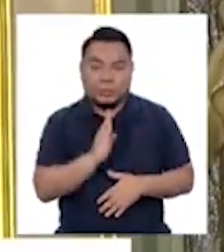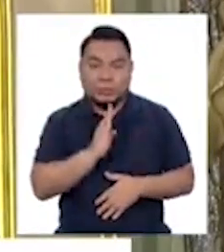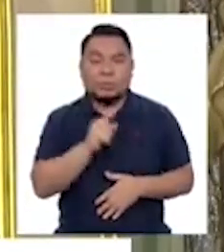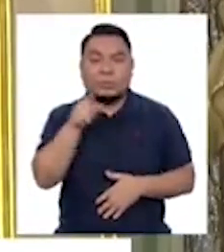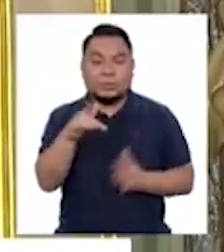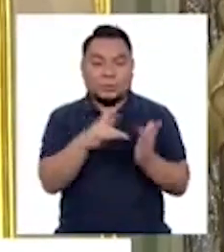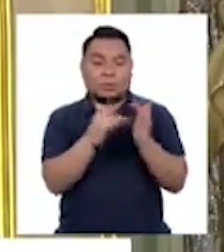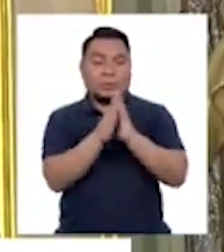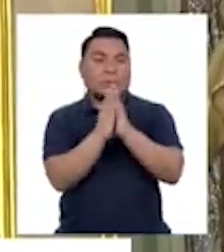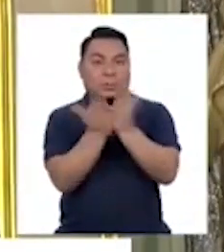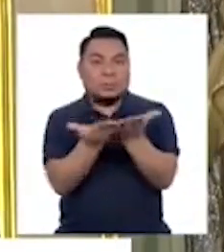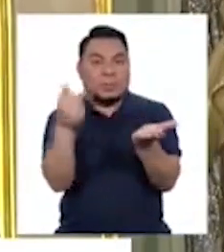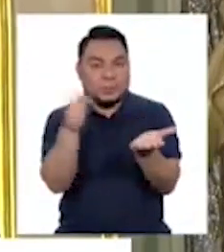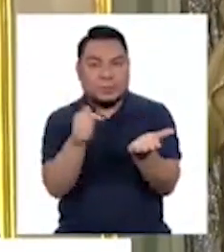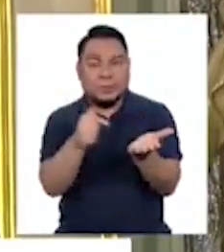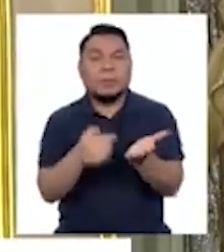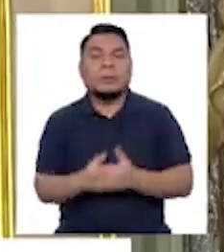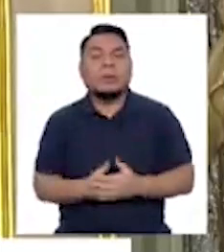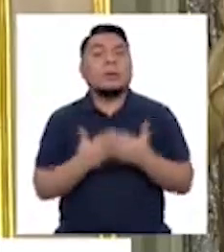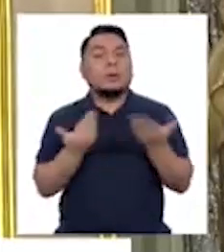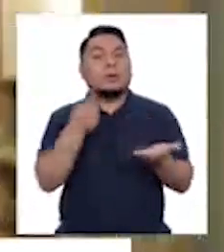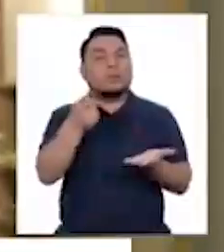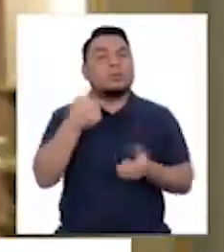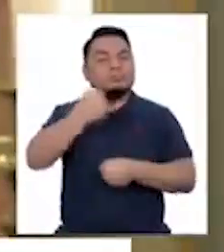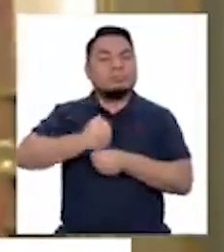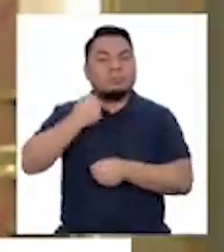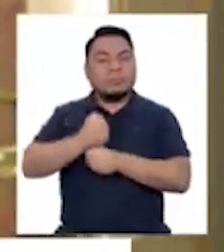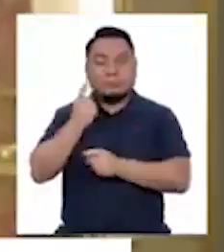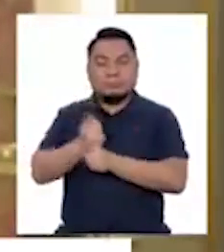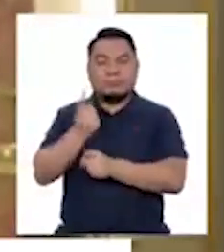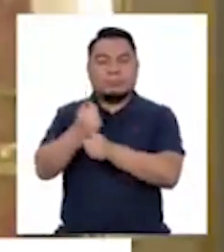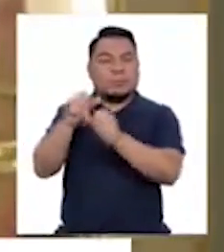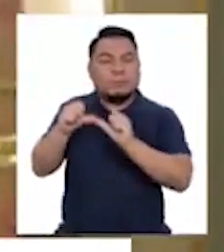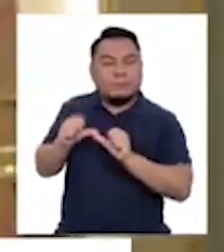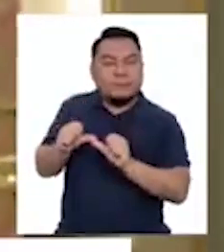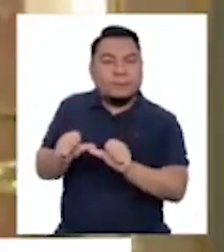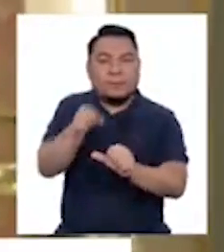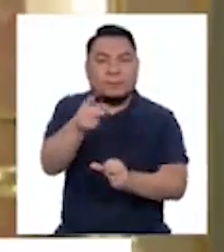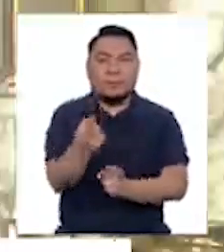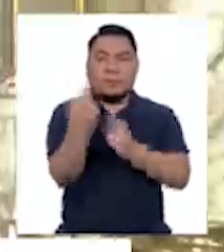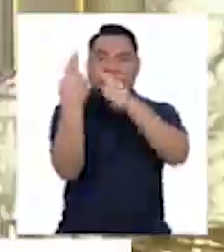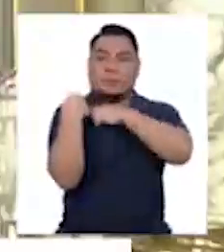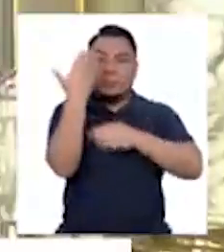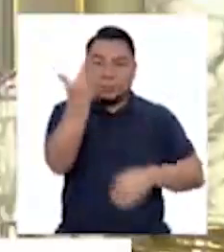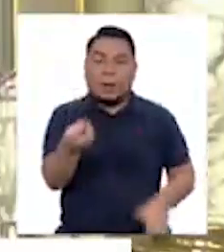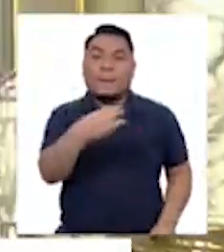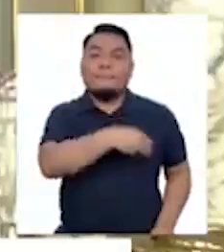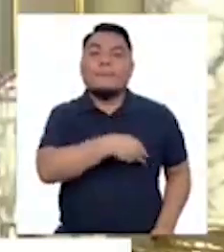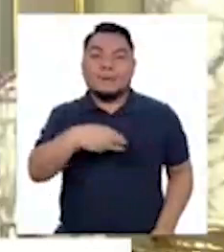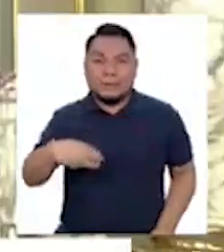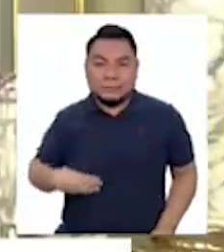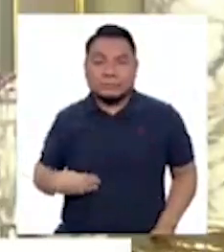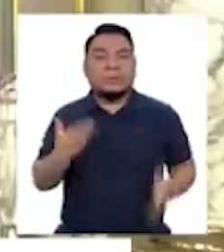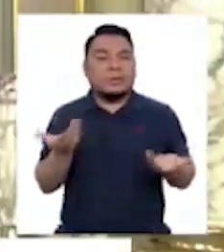y estos santos evangelios desempeñar leal y fielmente el cargo de ministra de